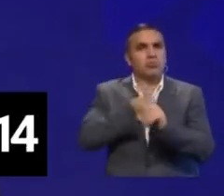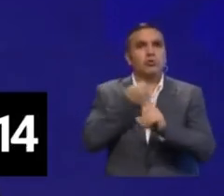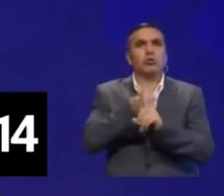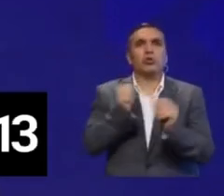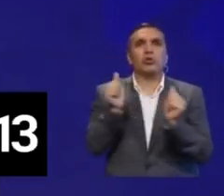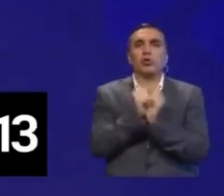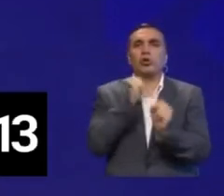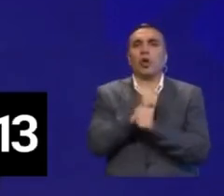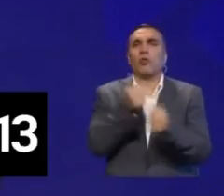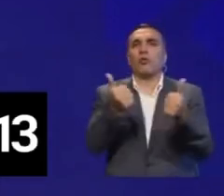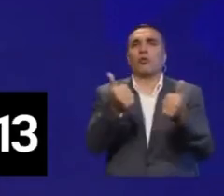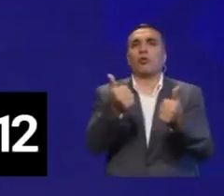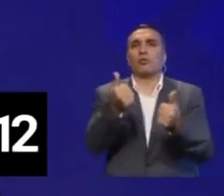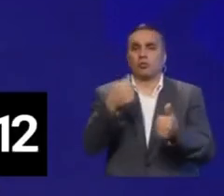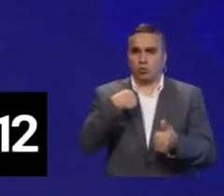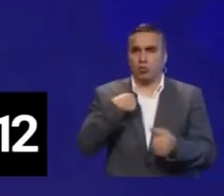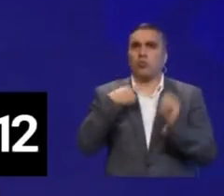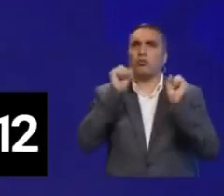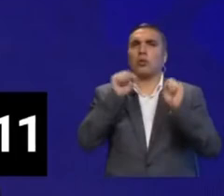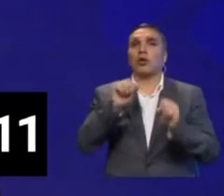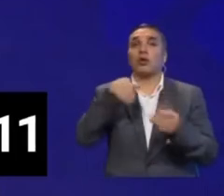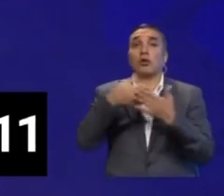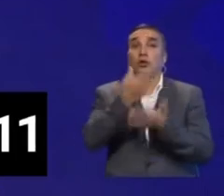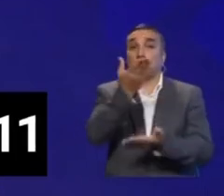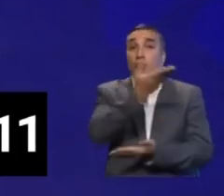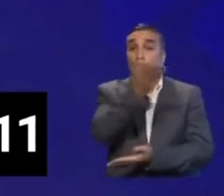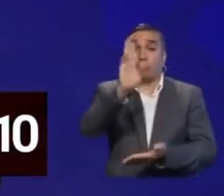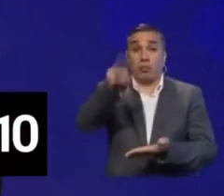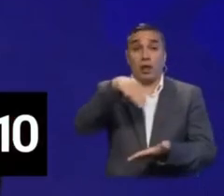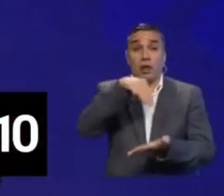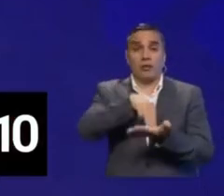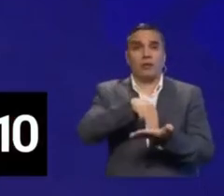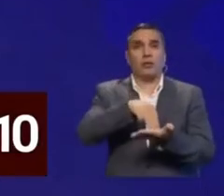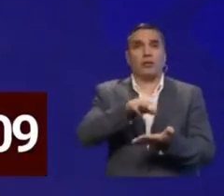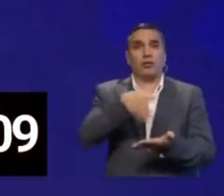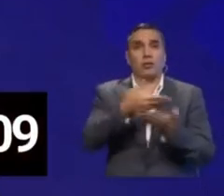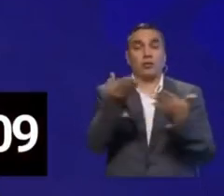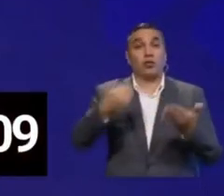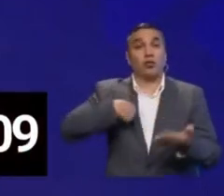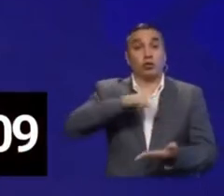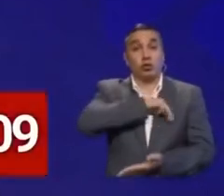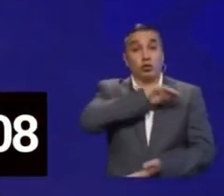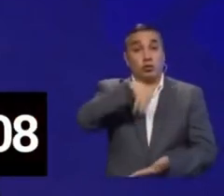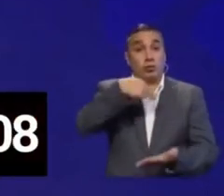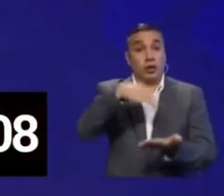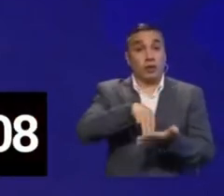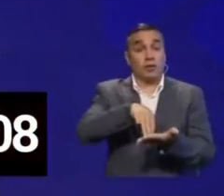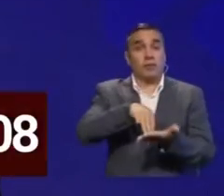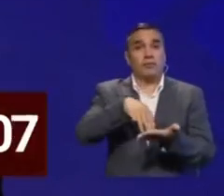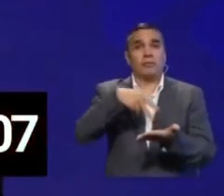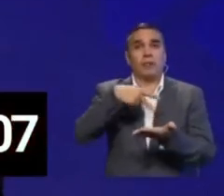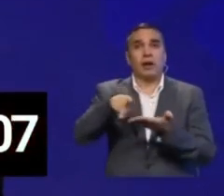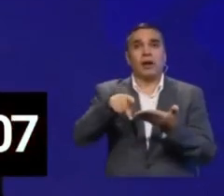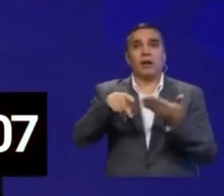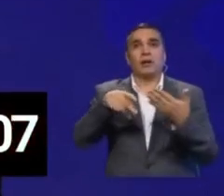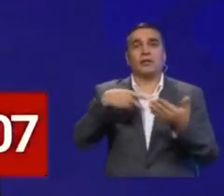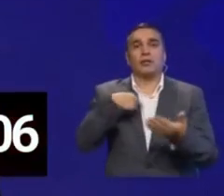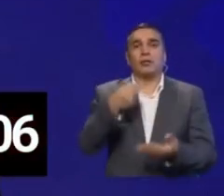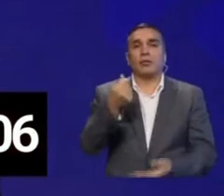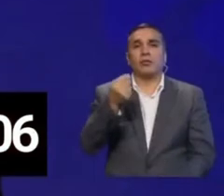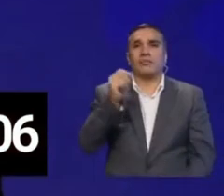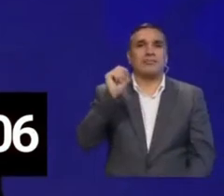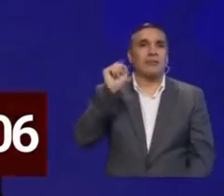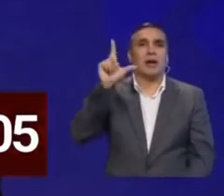con acción. Y cuenten conmigo, manabitas, ustedes, nosotros los manabitas, que pagamos la tarifa eléctrica más